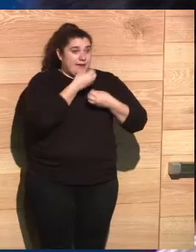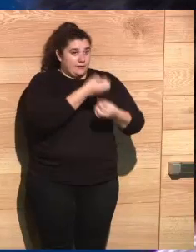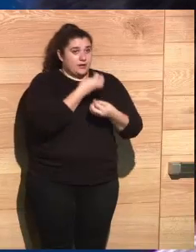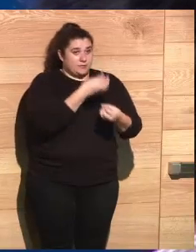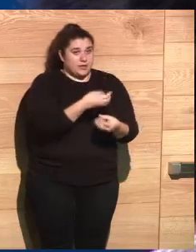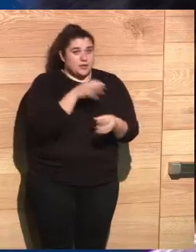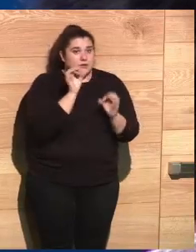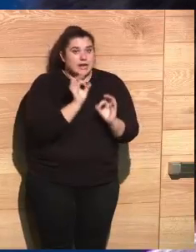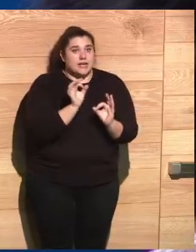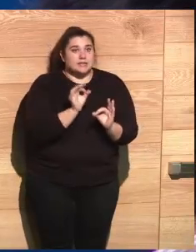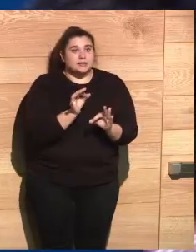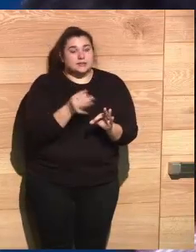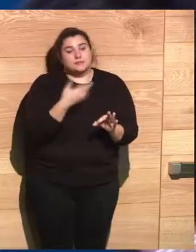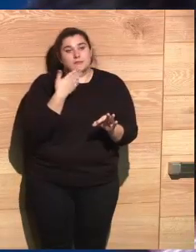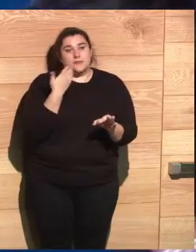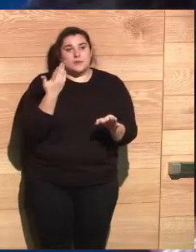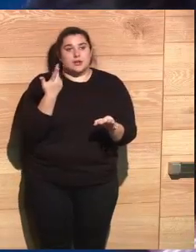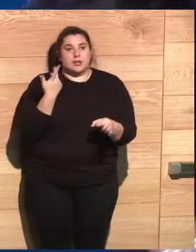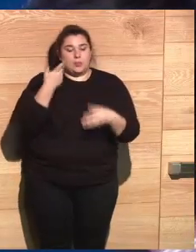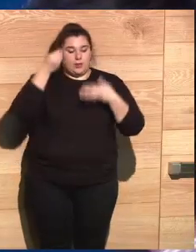información, ¿no? Aplicada ya a tu